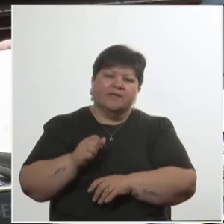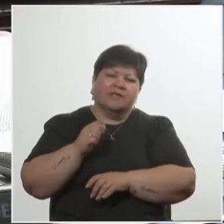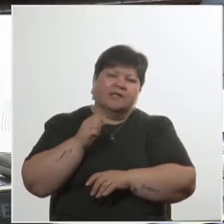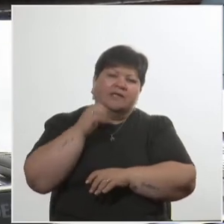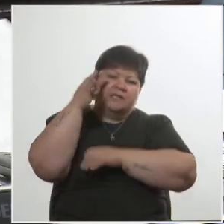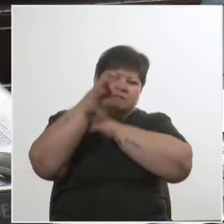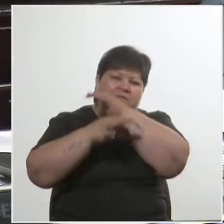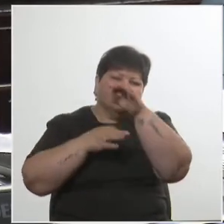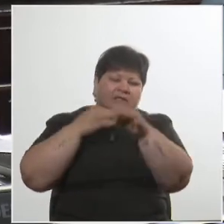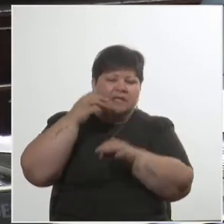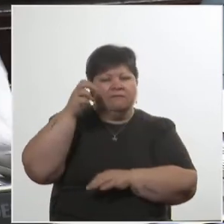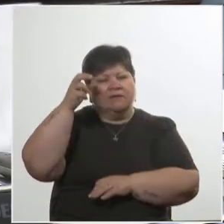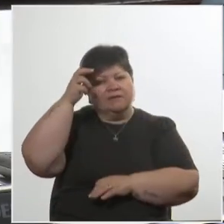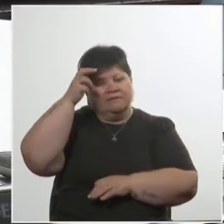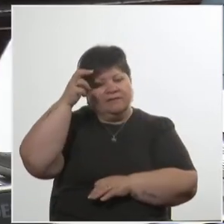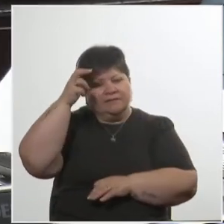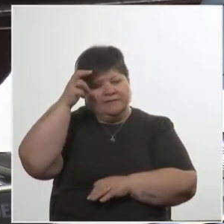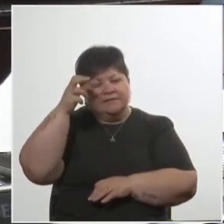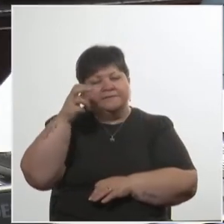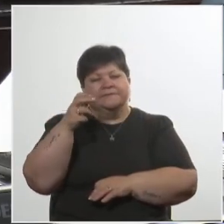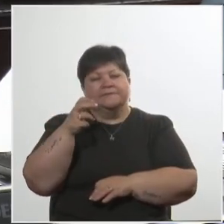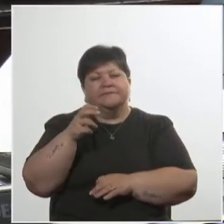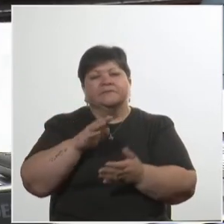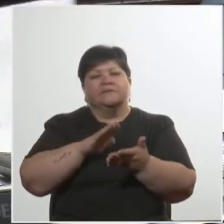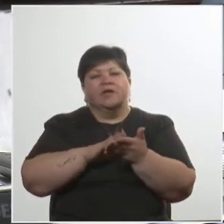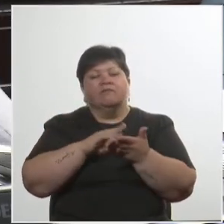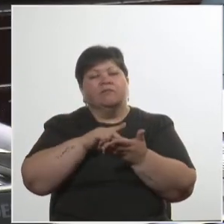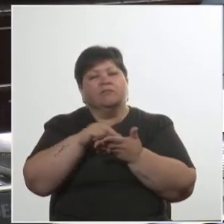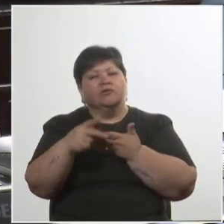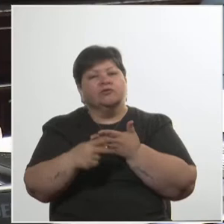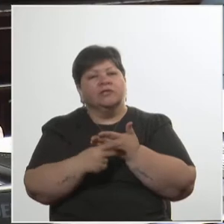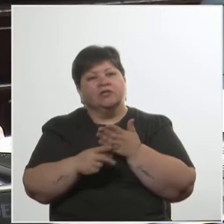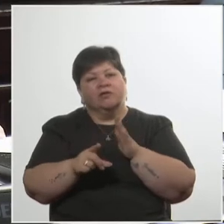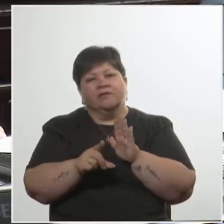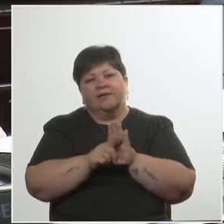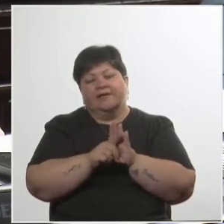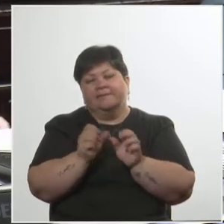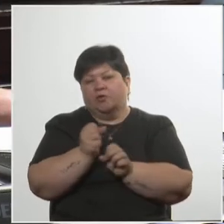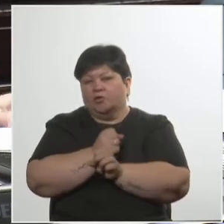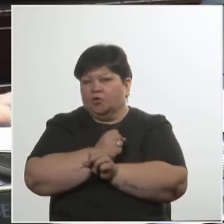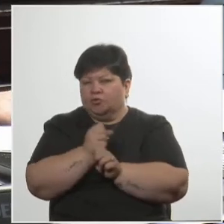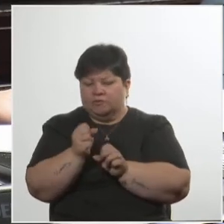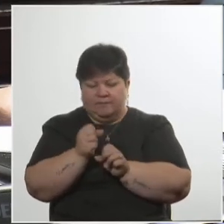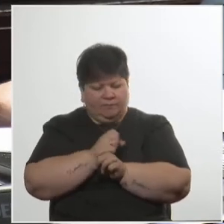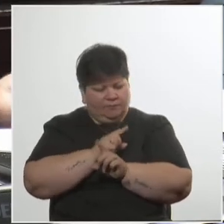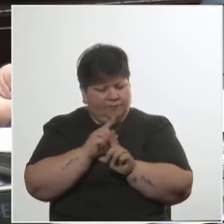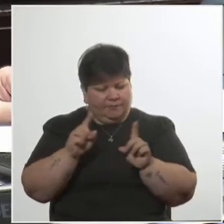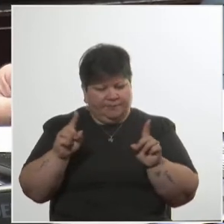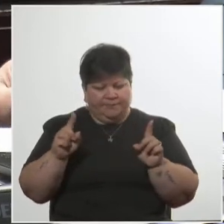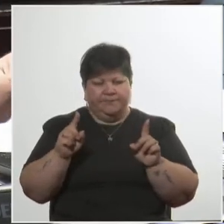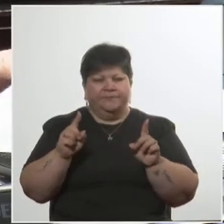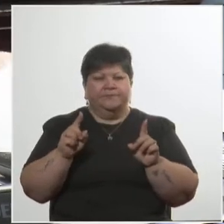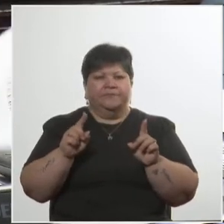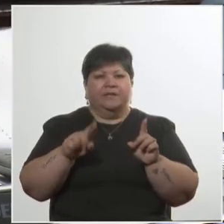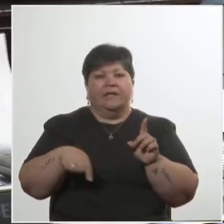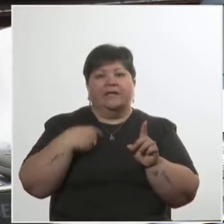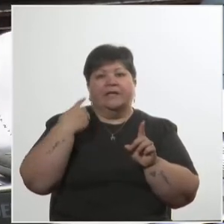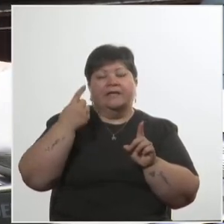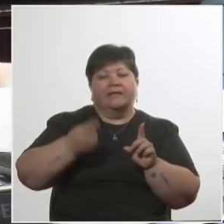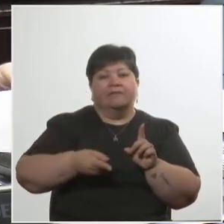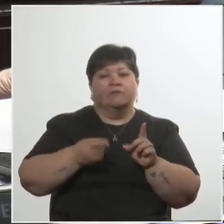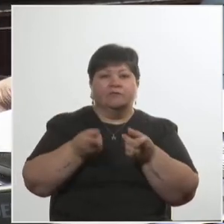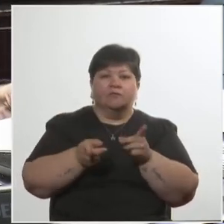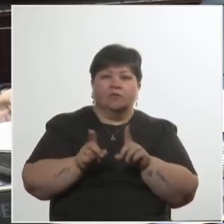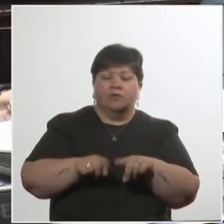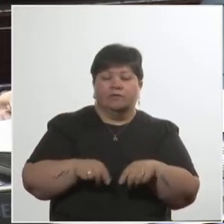mensaje con un proyecto de ley que que no no obtuvo aprobación parlamentaria a pesar de que luego fue reeditado